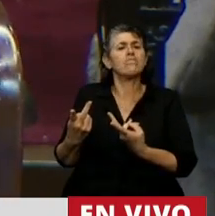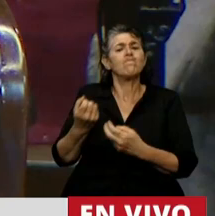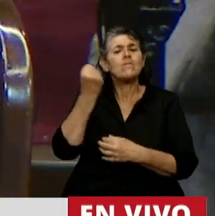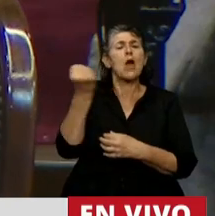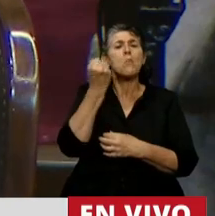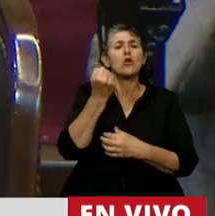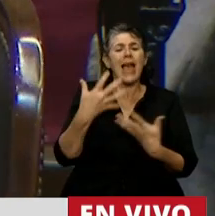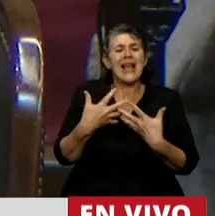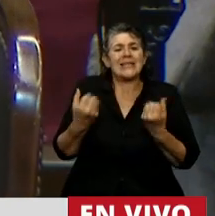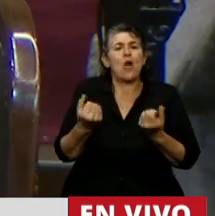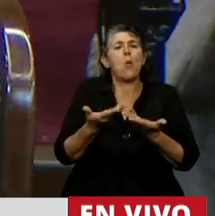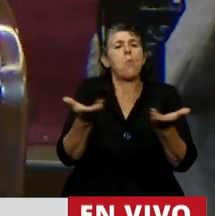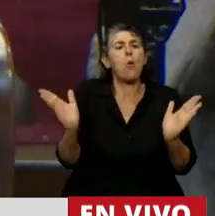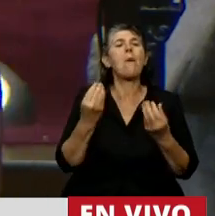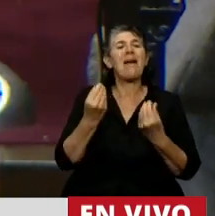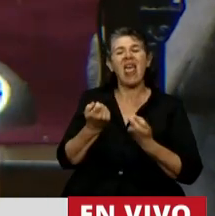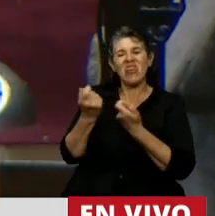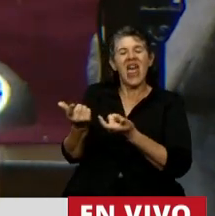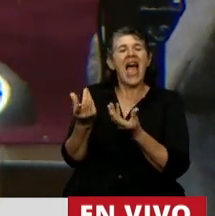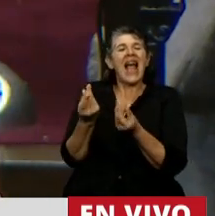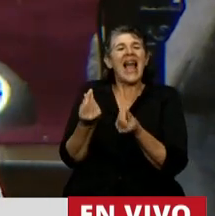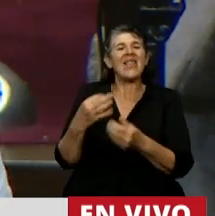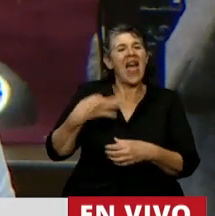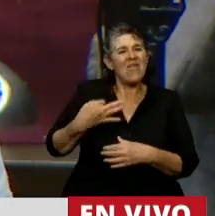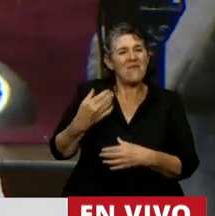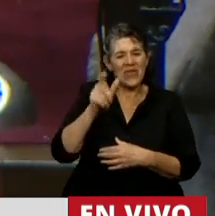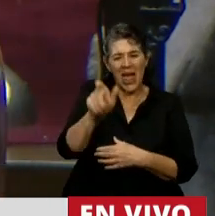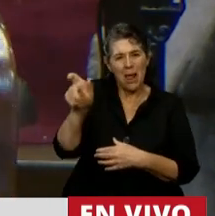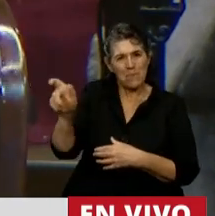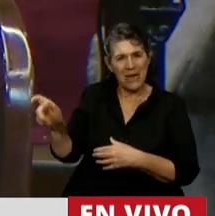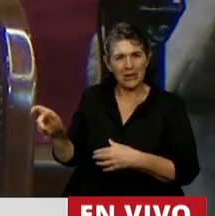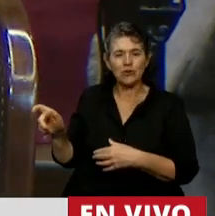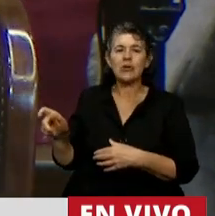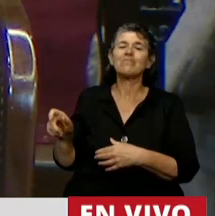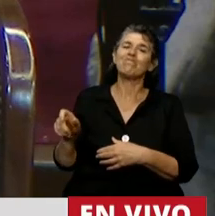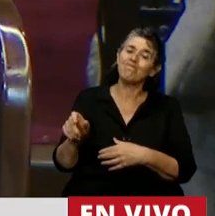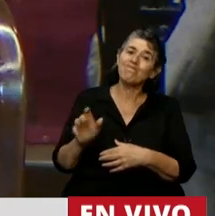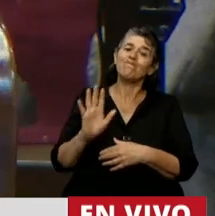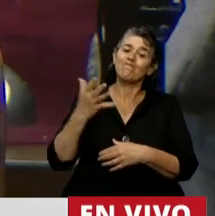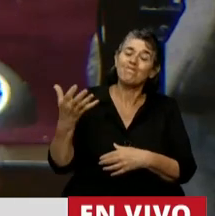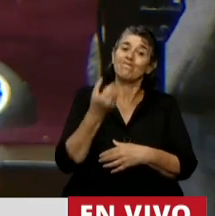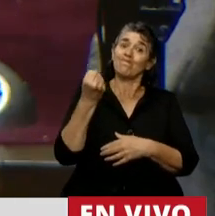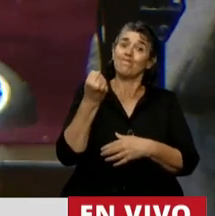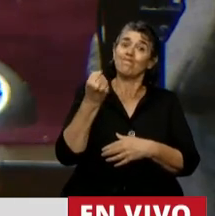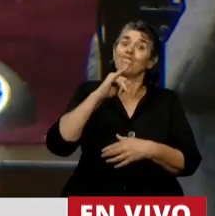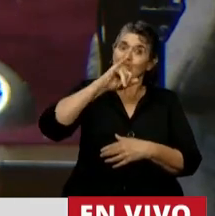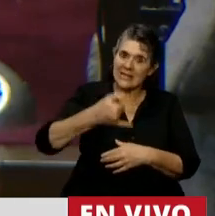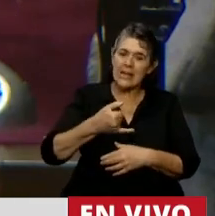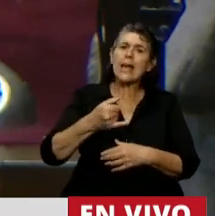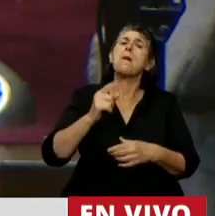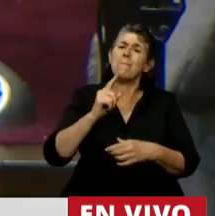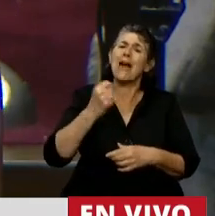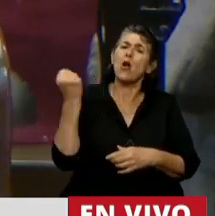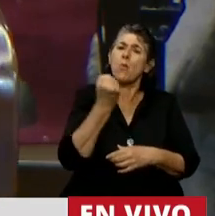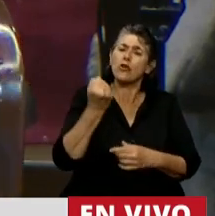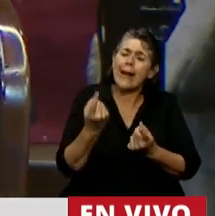para garantizar calidad de vida, no solamente es conveniente, sino que además es necesaria.